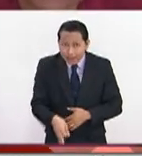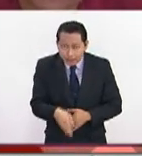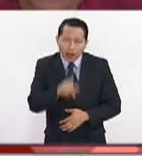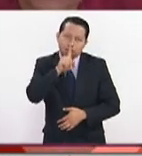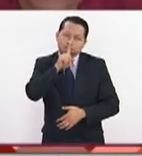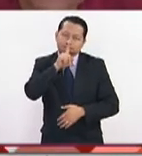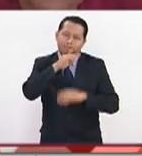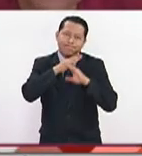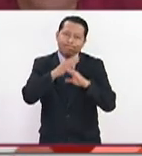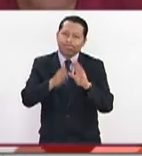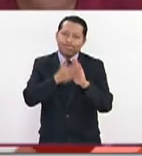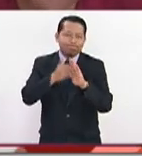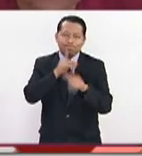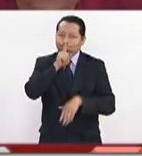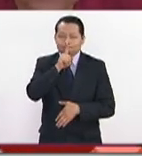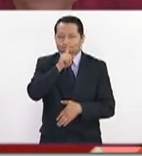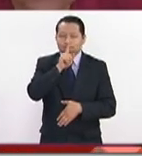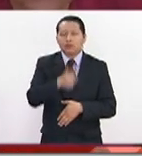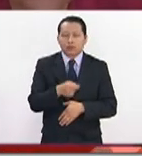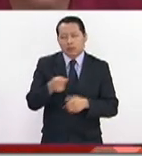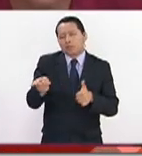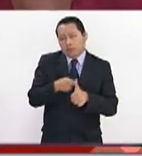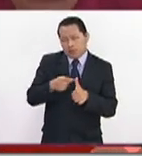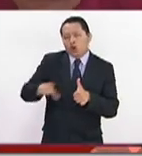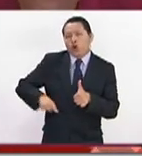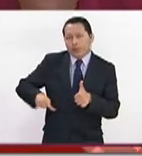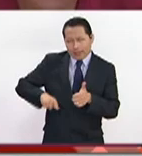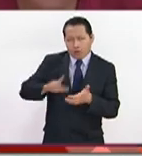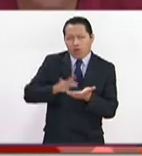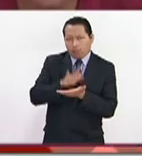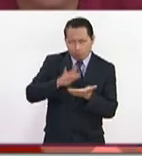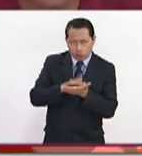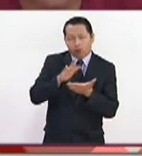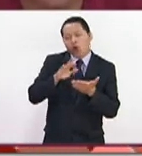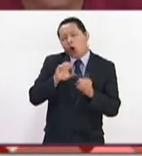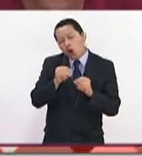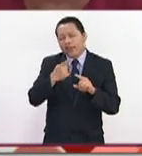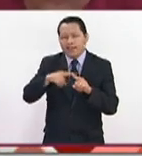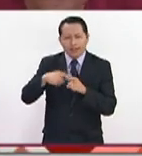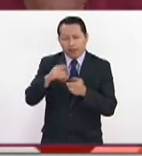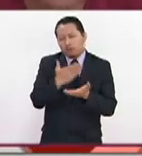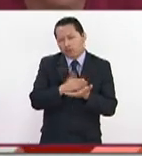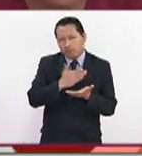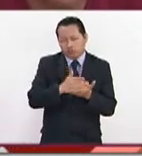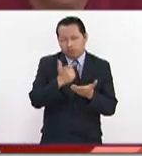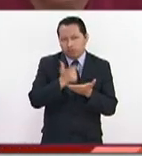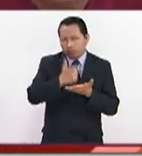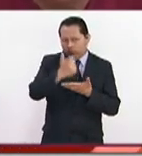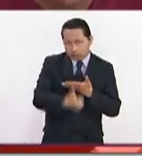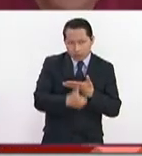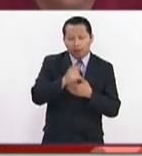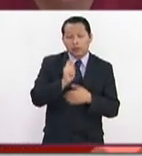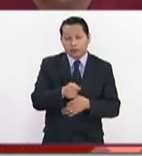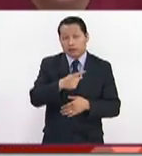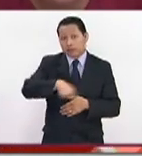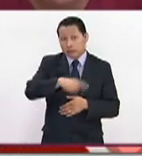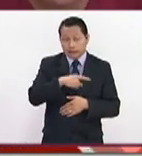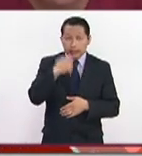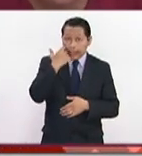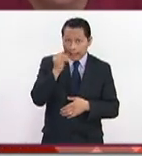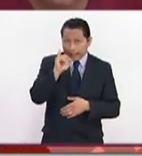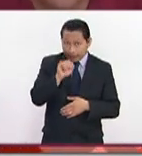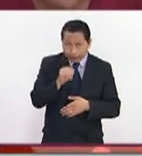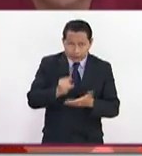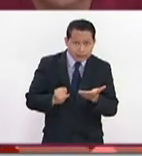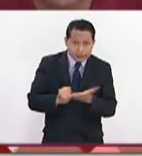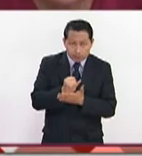generándoles un principio que es el apoyo del gobierno o distintos esquemas de financiamiento, sí y solo si ellos lo quieren y lo deciden.